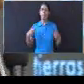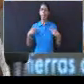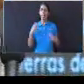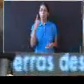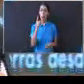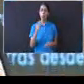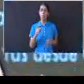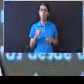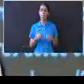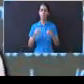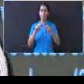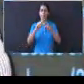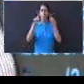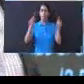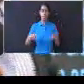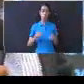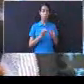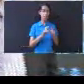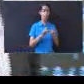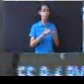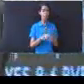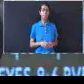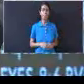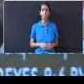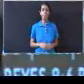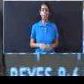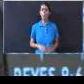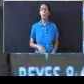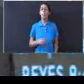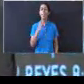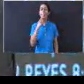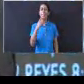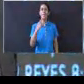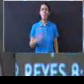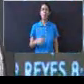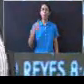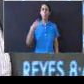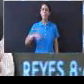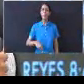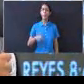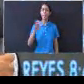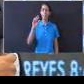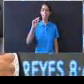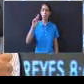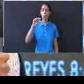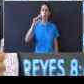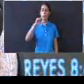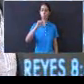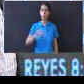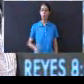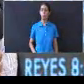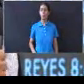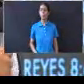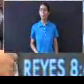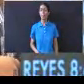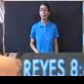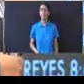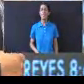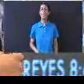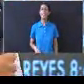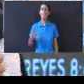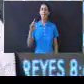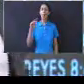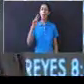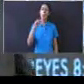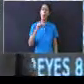dice para personas de oro. Así dice, de oro por mi espalda,